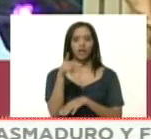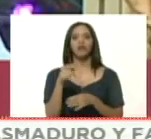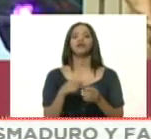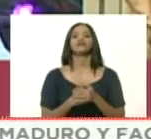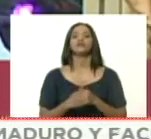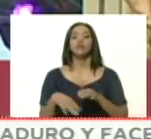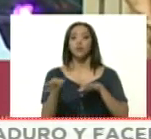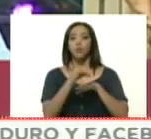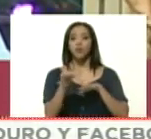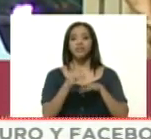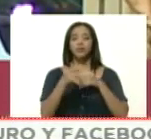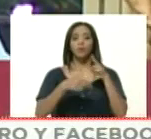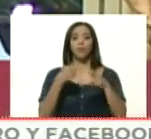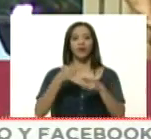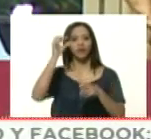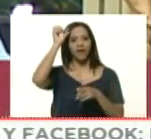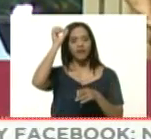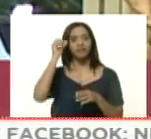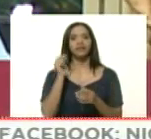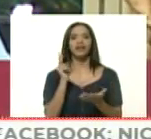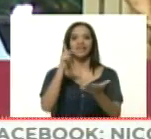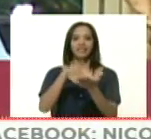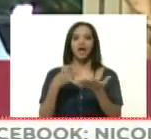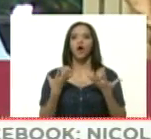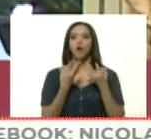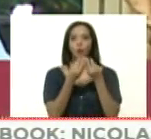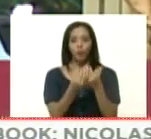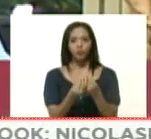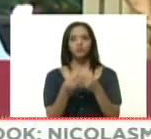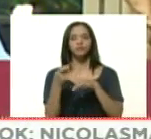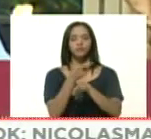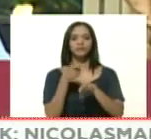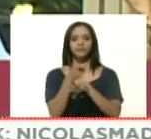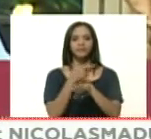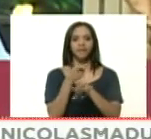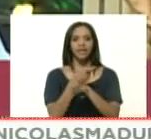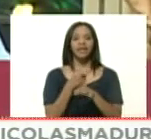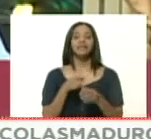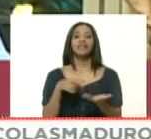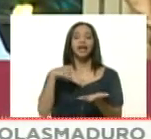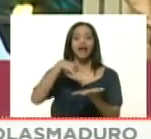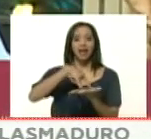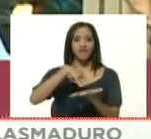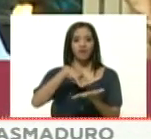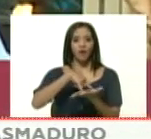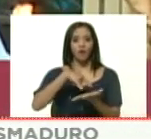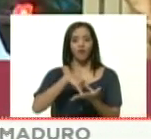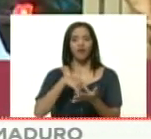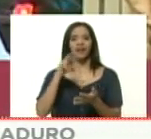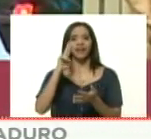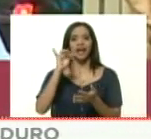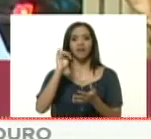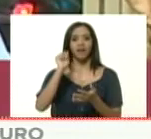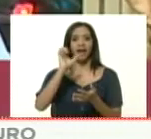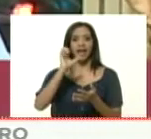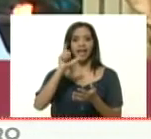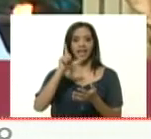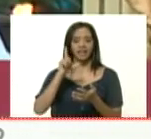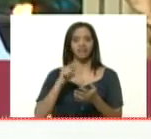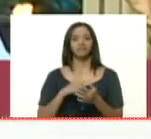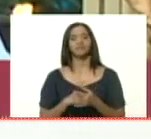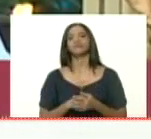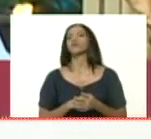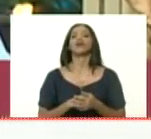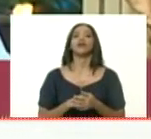municipio Puerto Cabello. Se encuentra acompañado del gobernador del estado Carabobo, Rafael Lacaba,